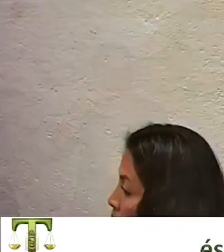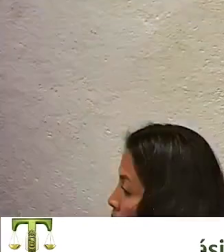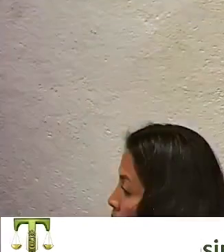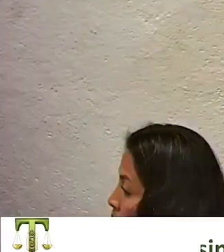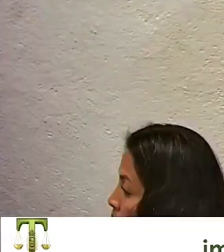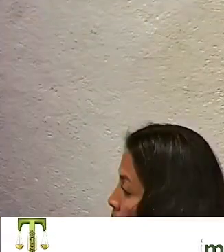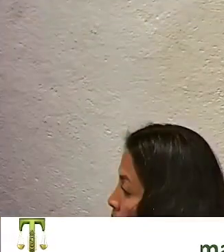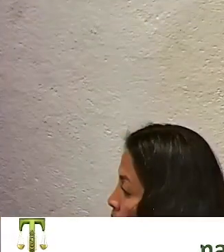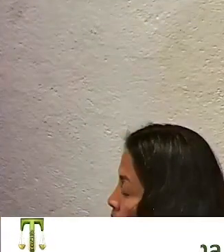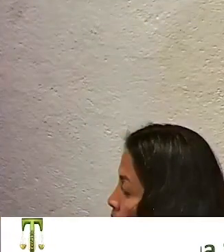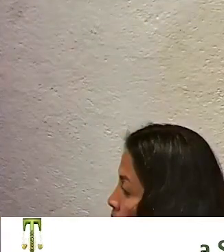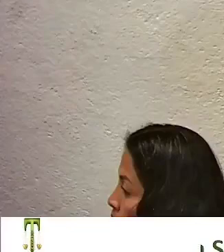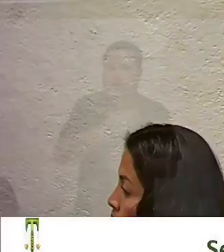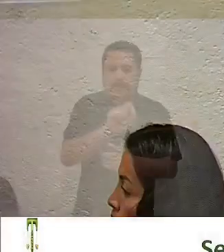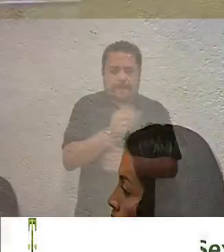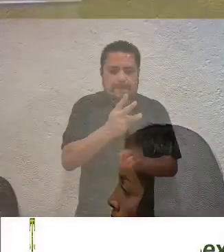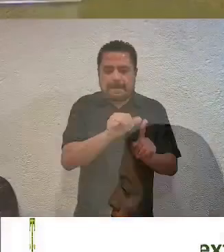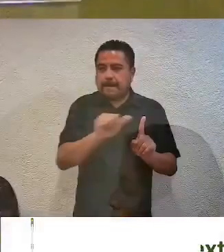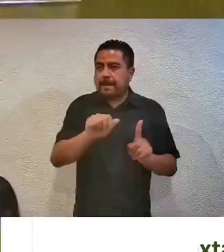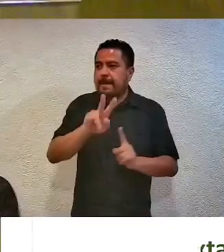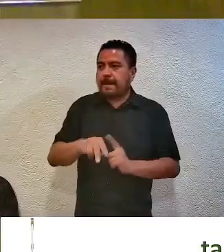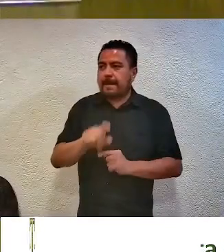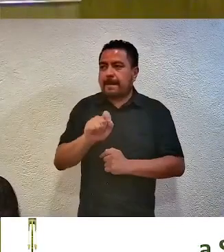local 2023-2024.